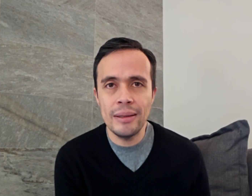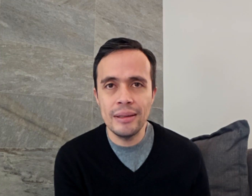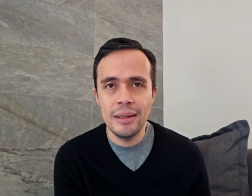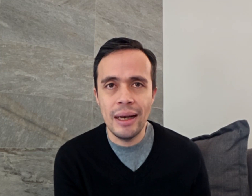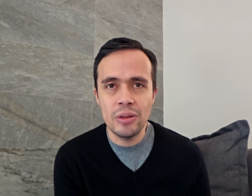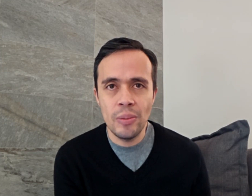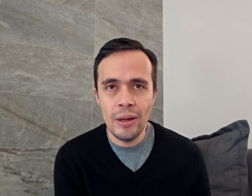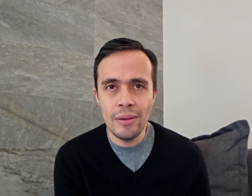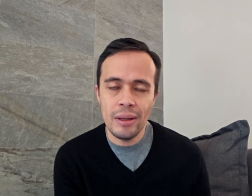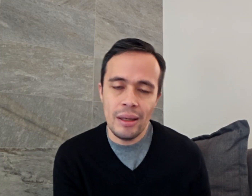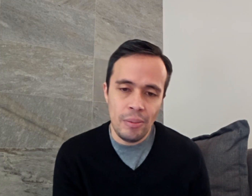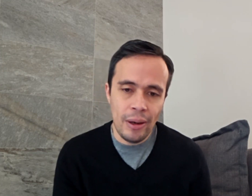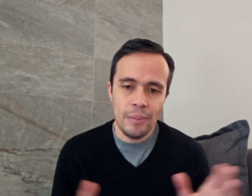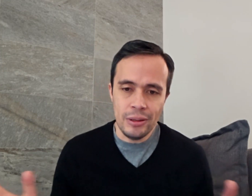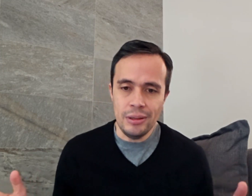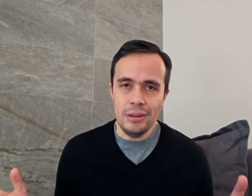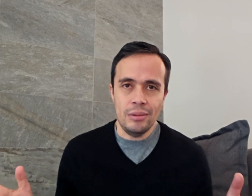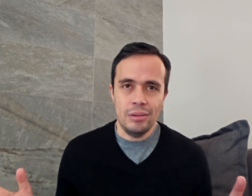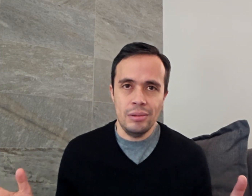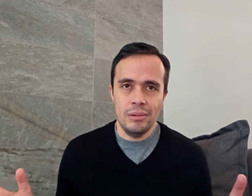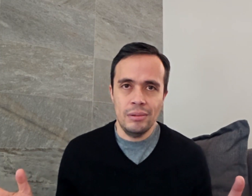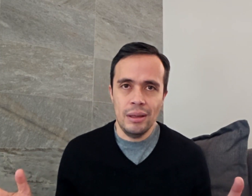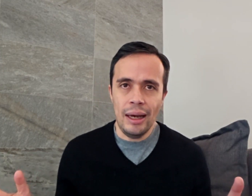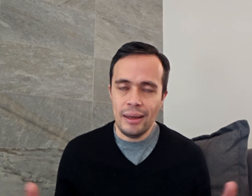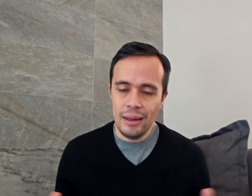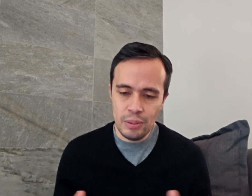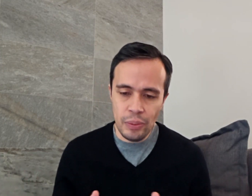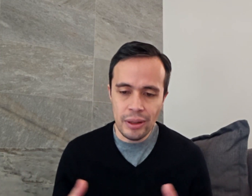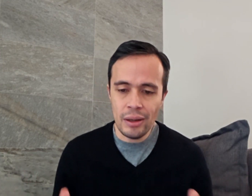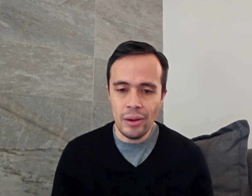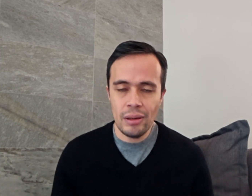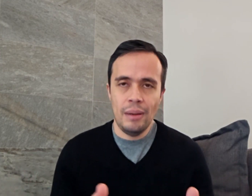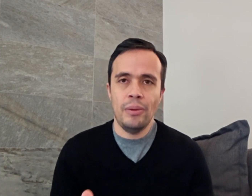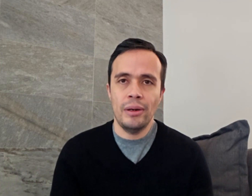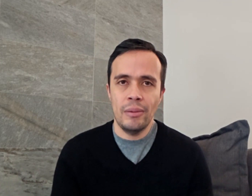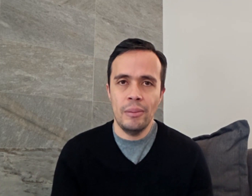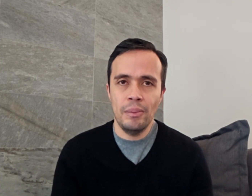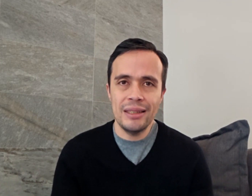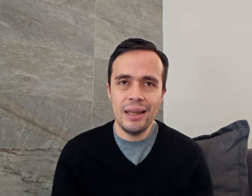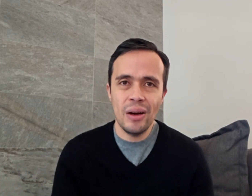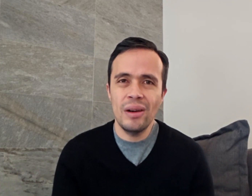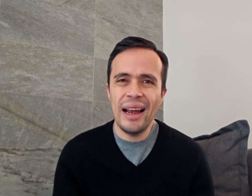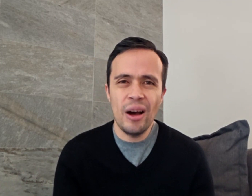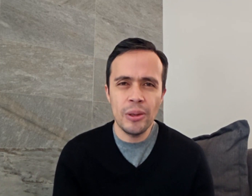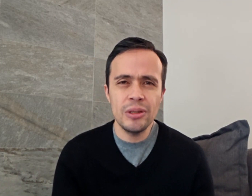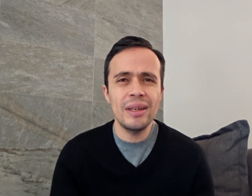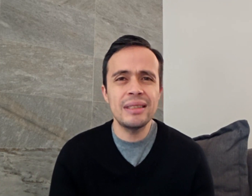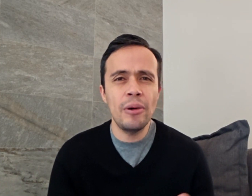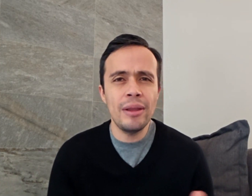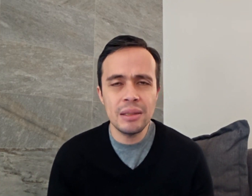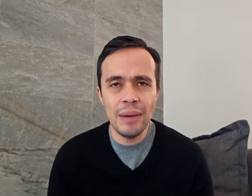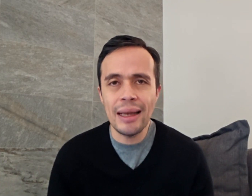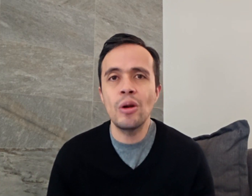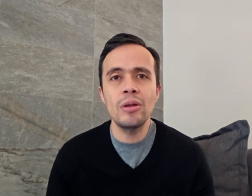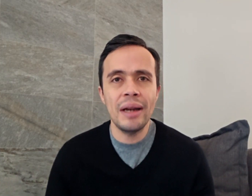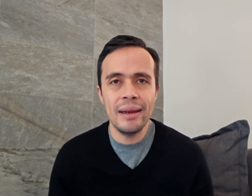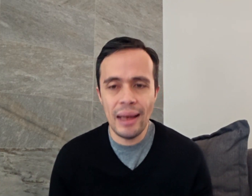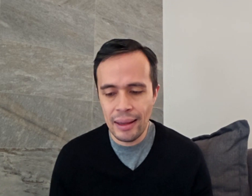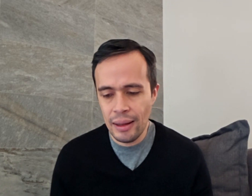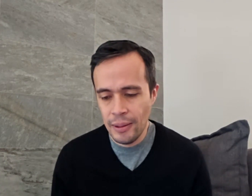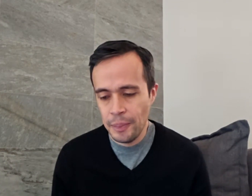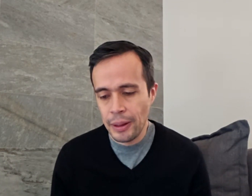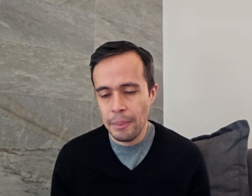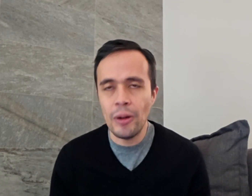de agua a su molino. Y bueno, pues insisto, hay quienes por error le ponen un pase a gol a la oposición que está muy diezmada, no